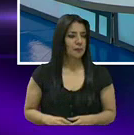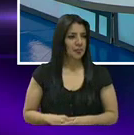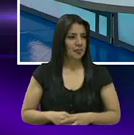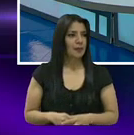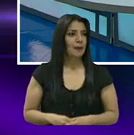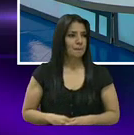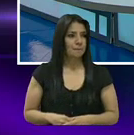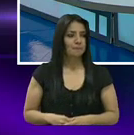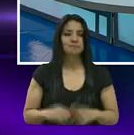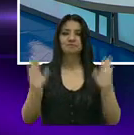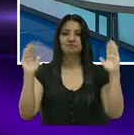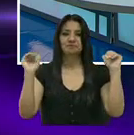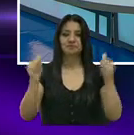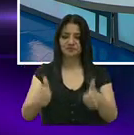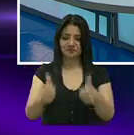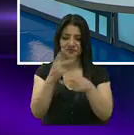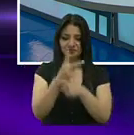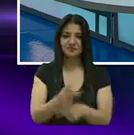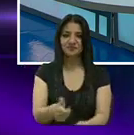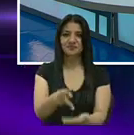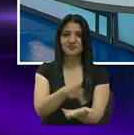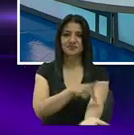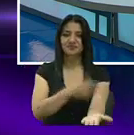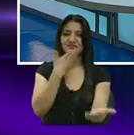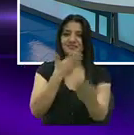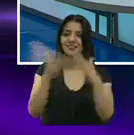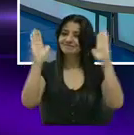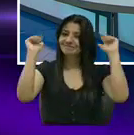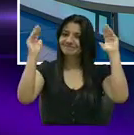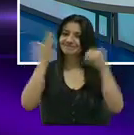y gráficas que les vaya bien y que tengan un lindo programa